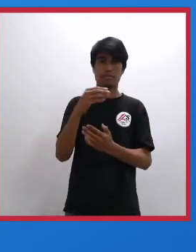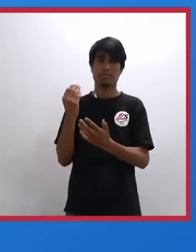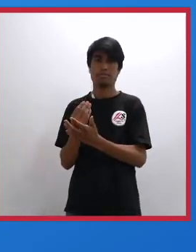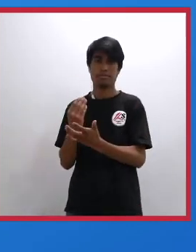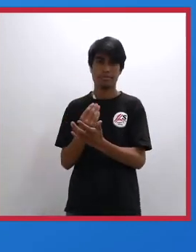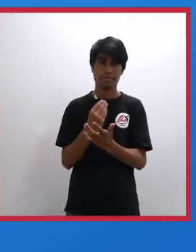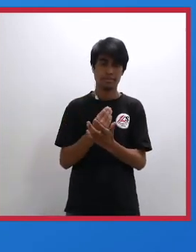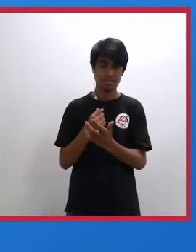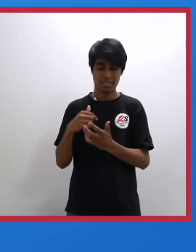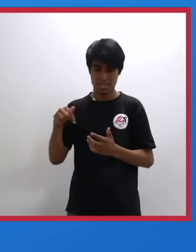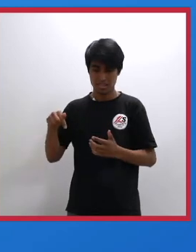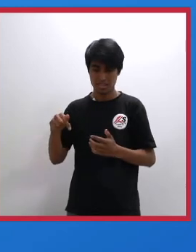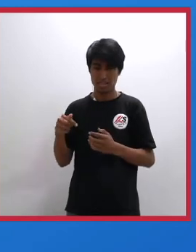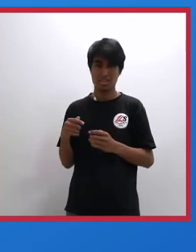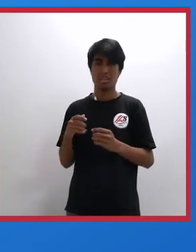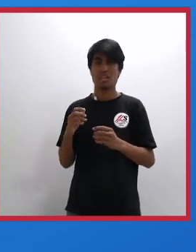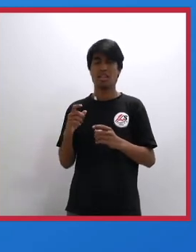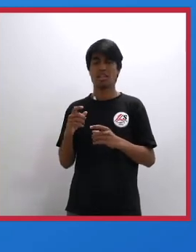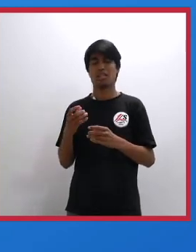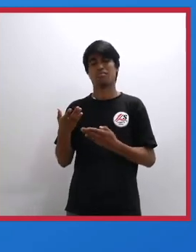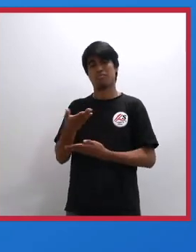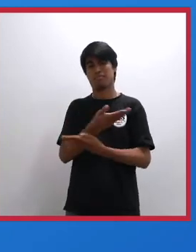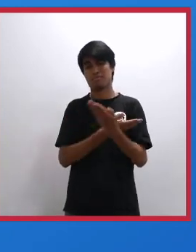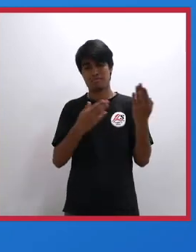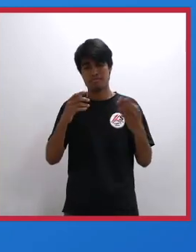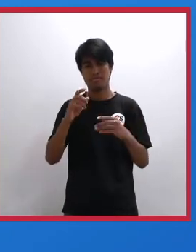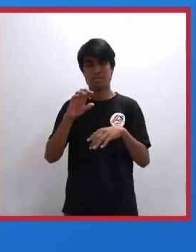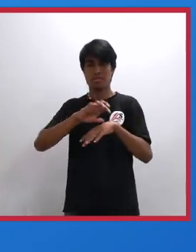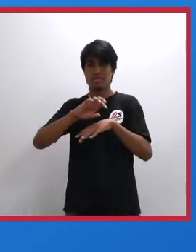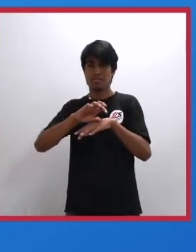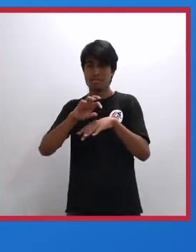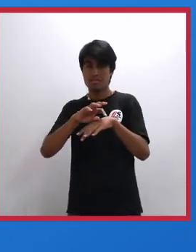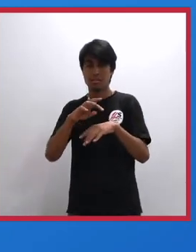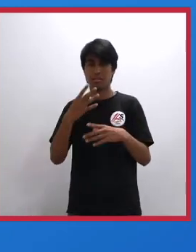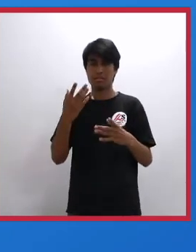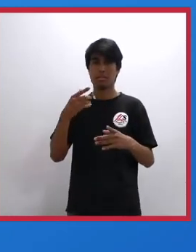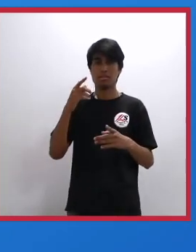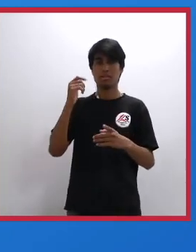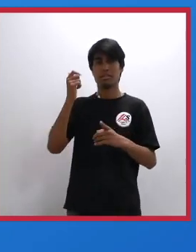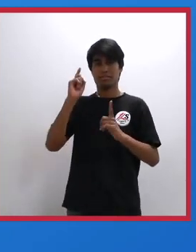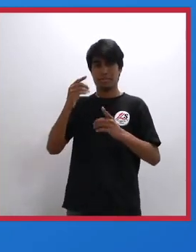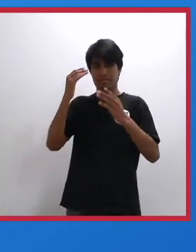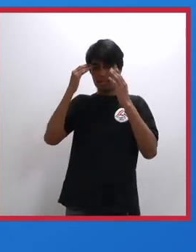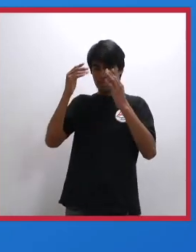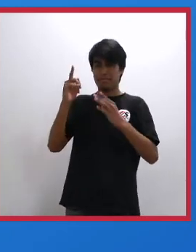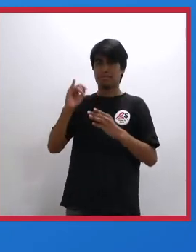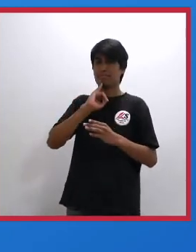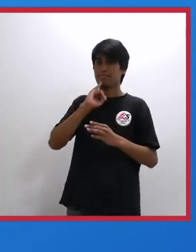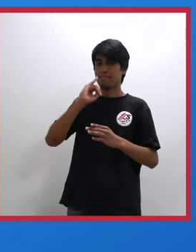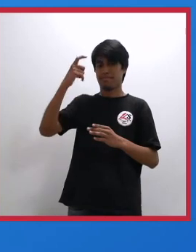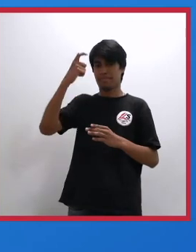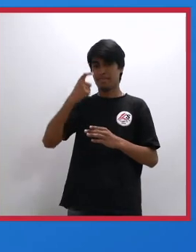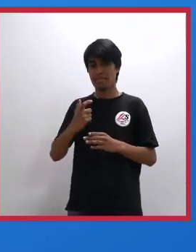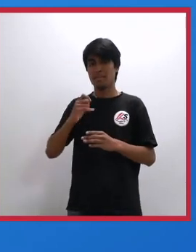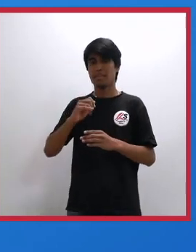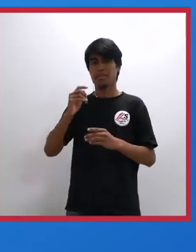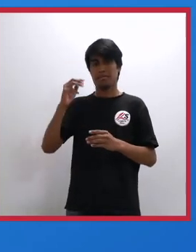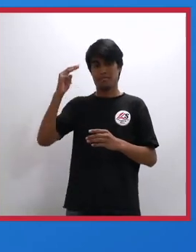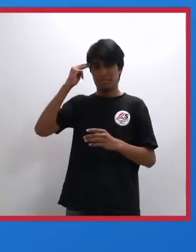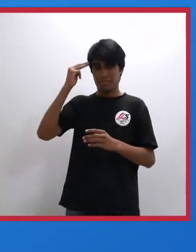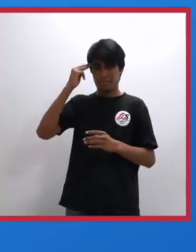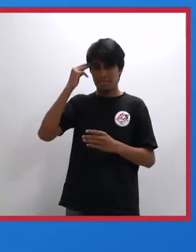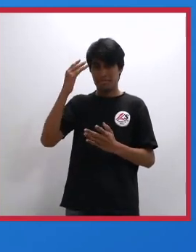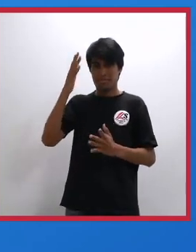participación en este ciclo de charlas. Le agradecemos también a nuestro intérprete de lengua de señas, Marcelo, que nos